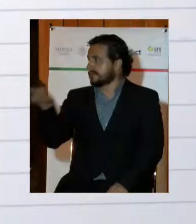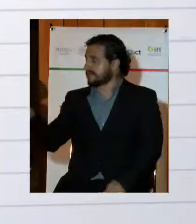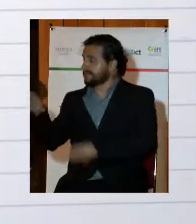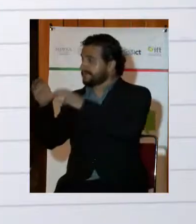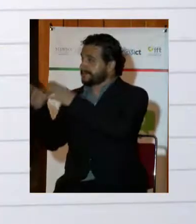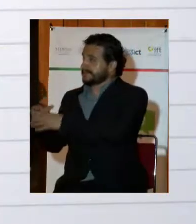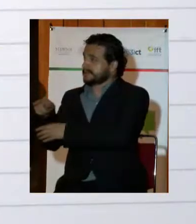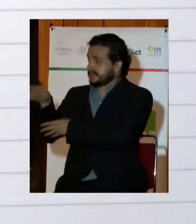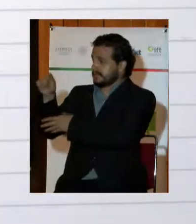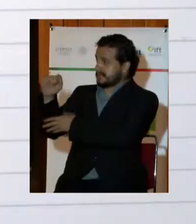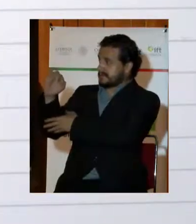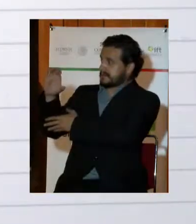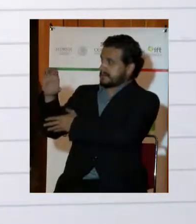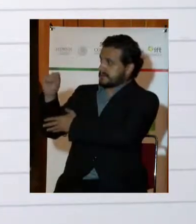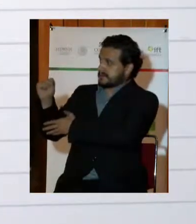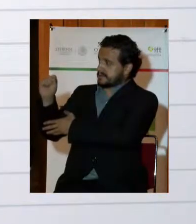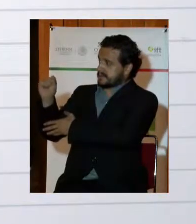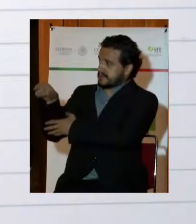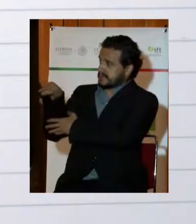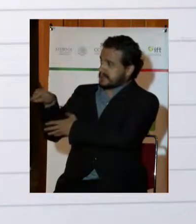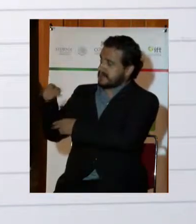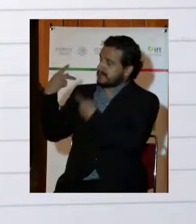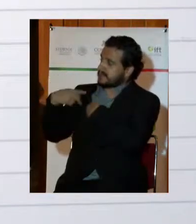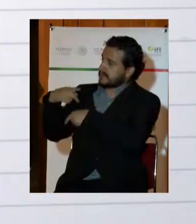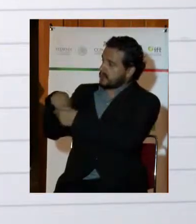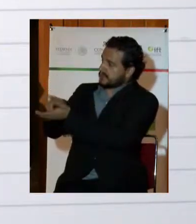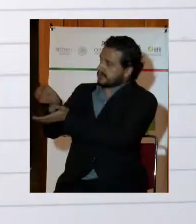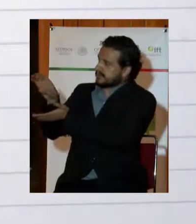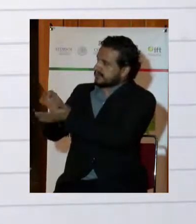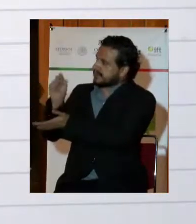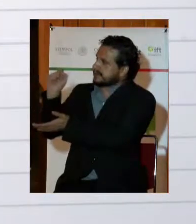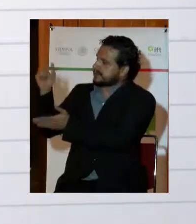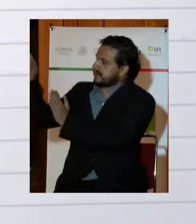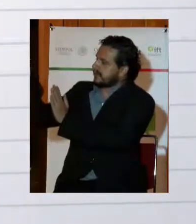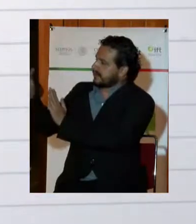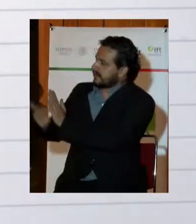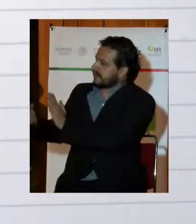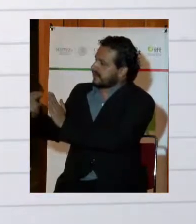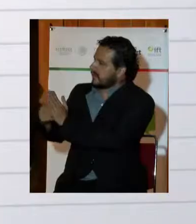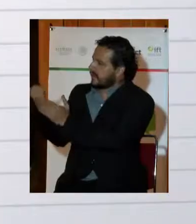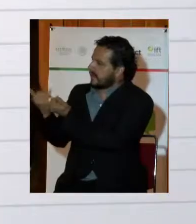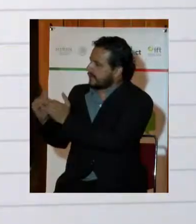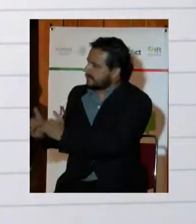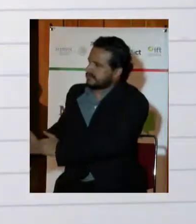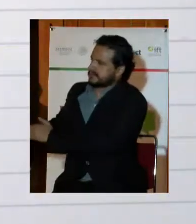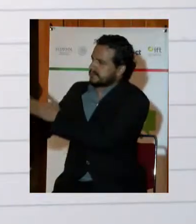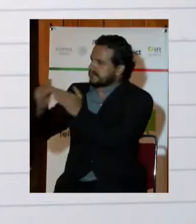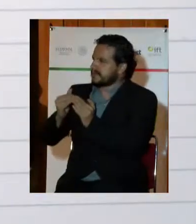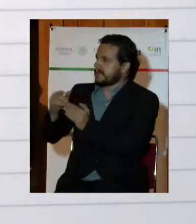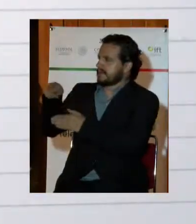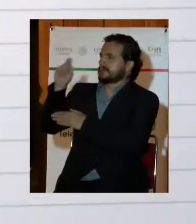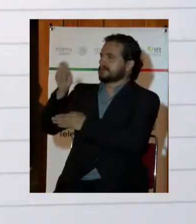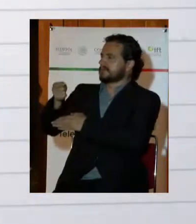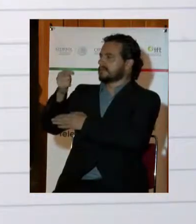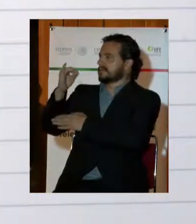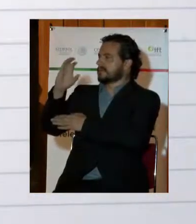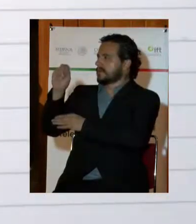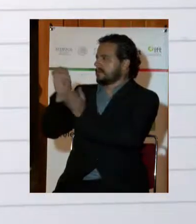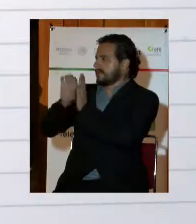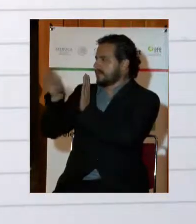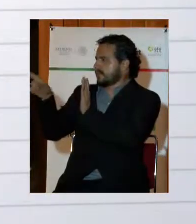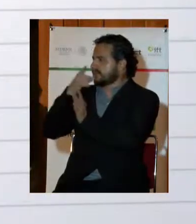para personas con discapacidad. Si hay una herramienta que nos da igualdad absoluta, esas son las TICs. Si yo leo un Twitter, yo no sé quién escribió